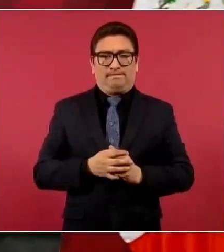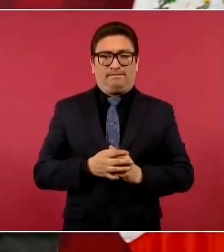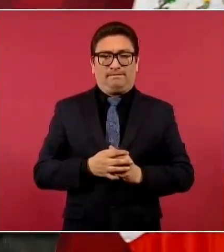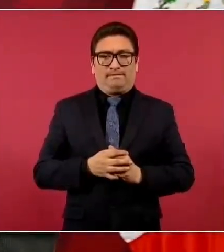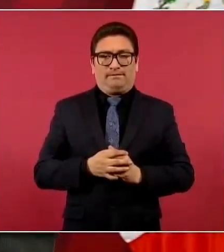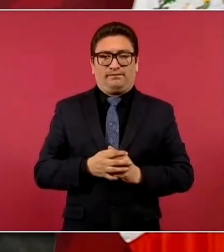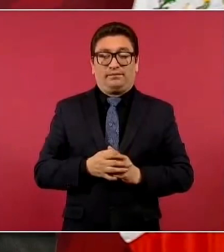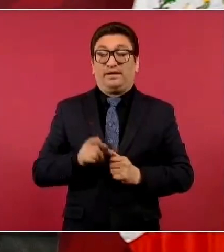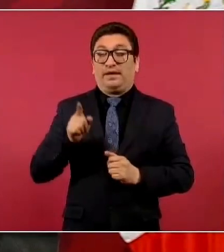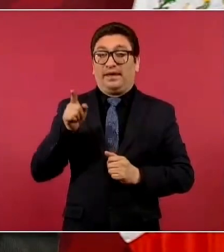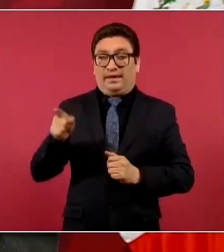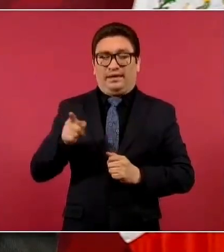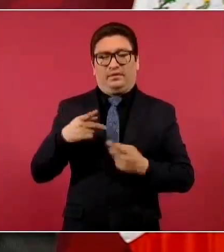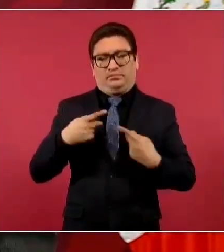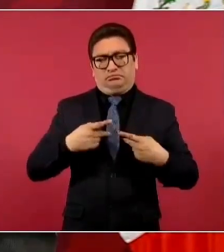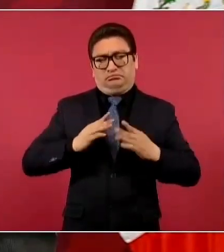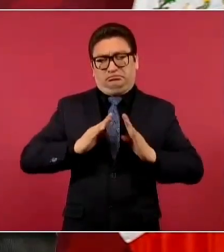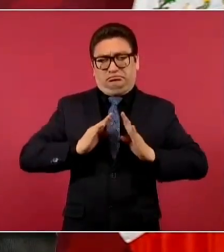las Fuerzas Armadas.